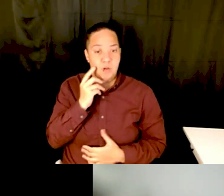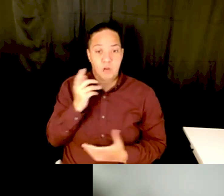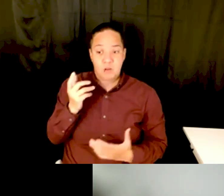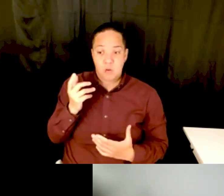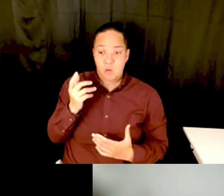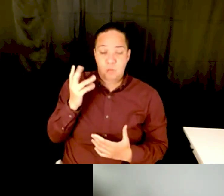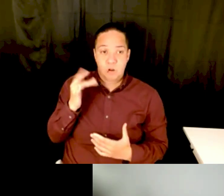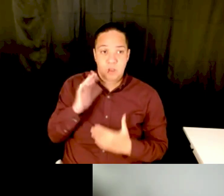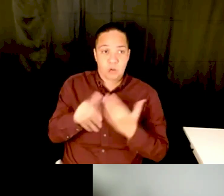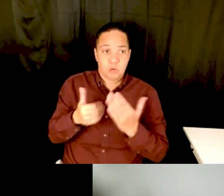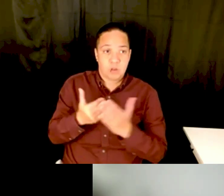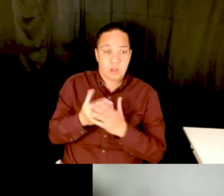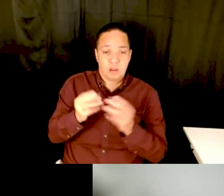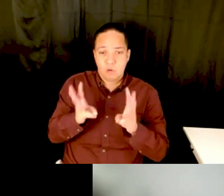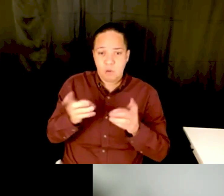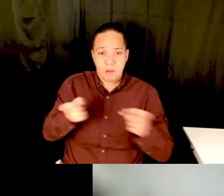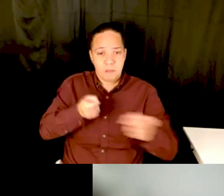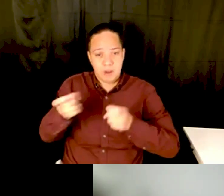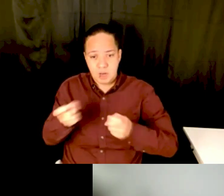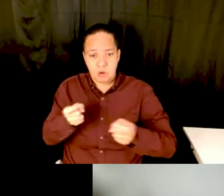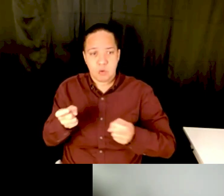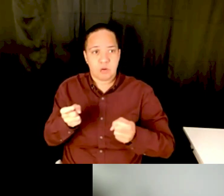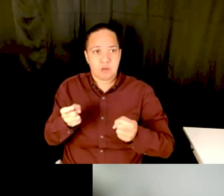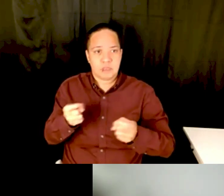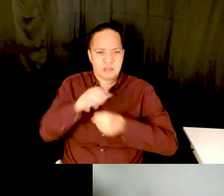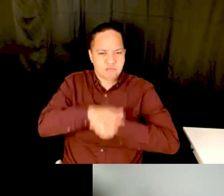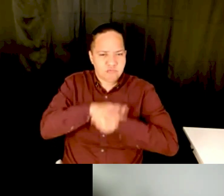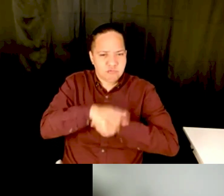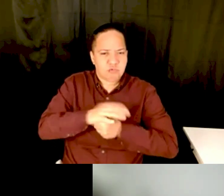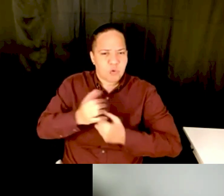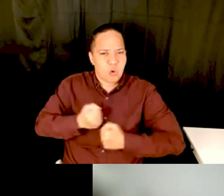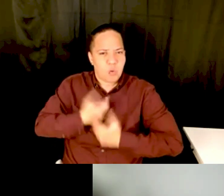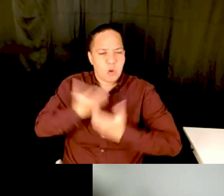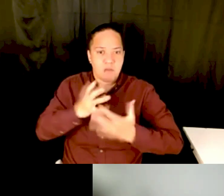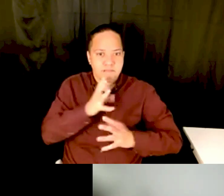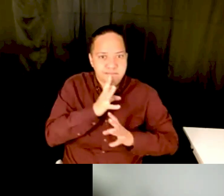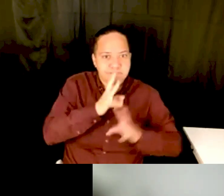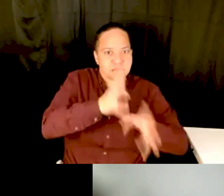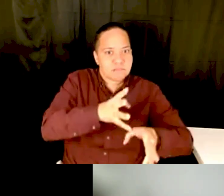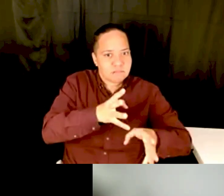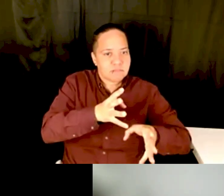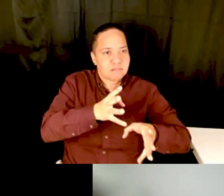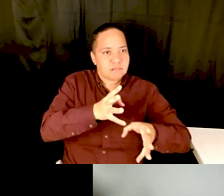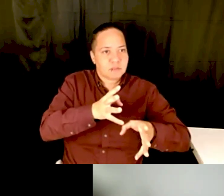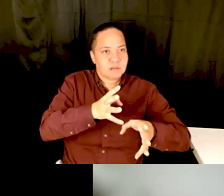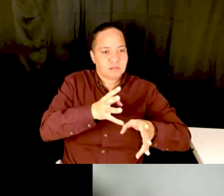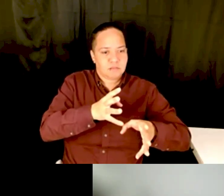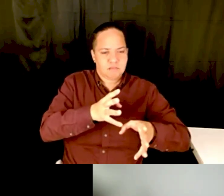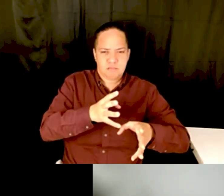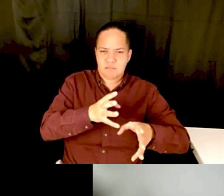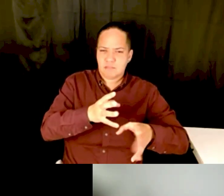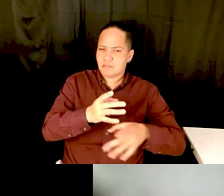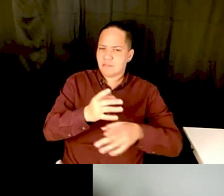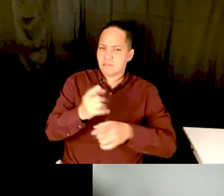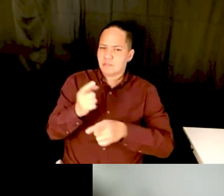que la manera en que yo manejo el estrés y liberarme es vomitando. Eso no es adecuado,